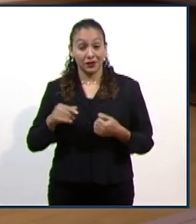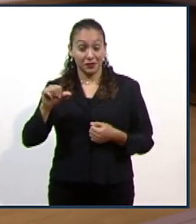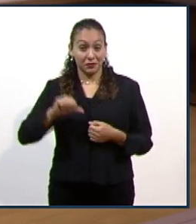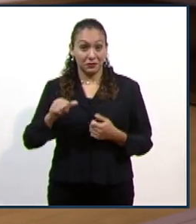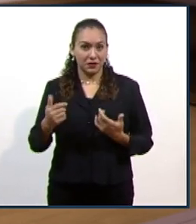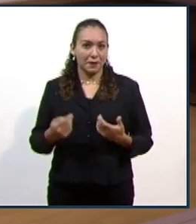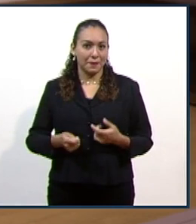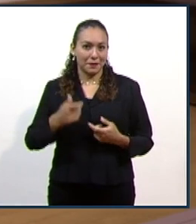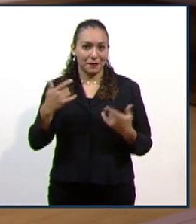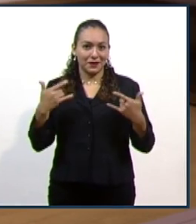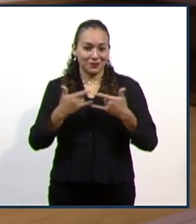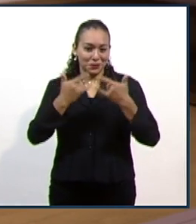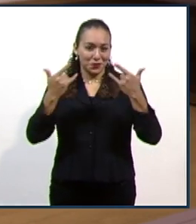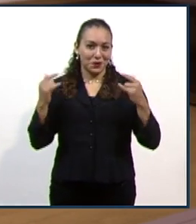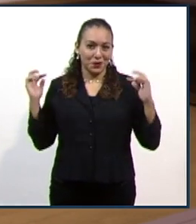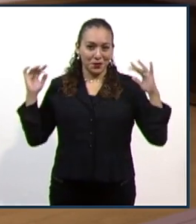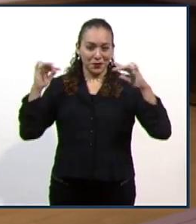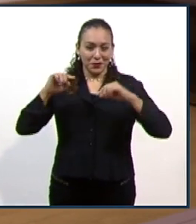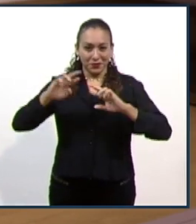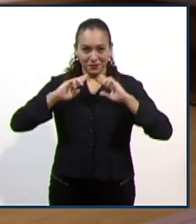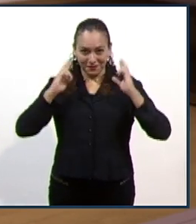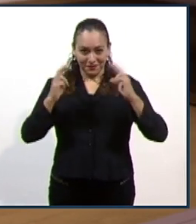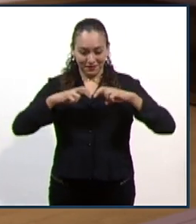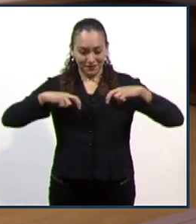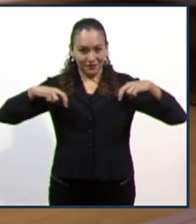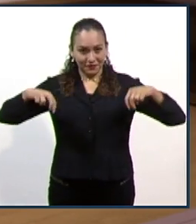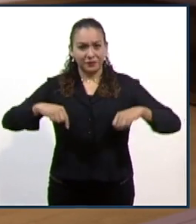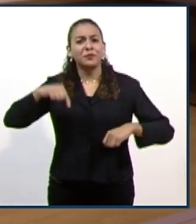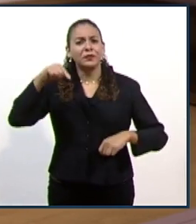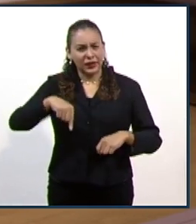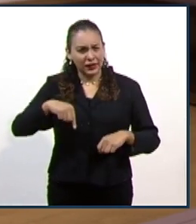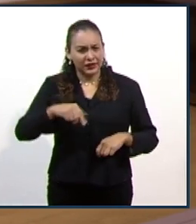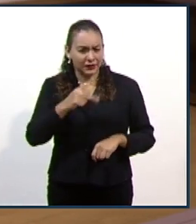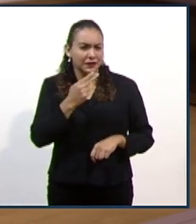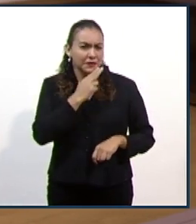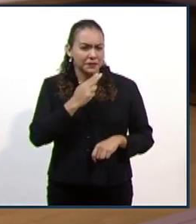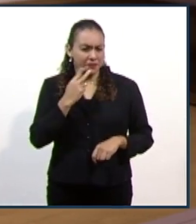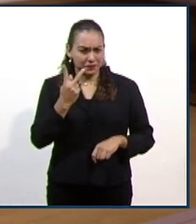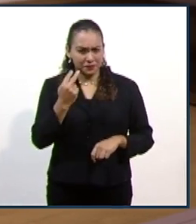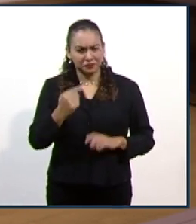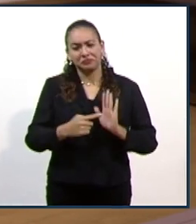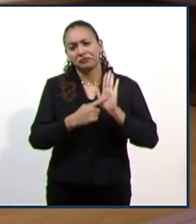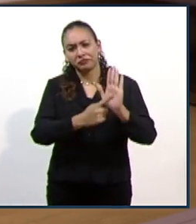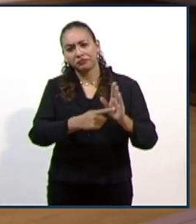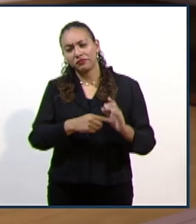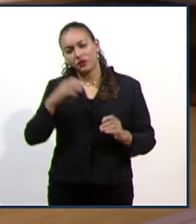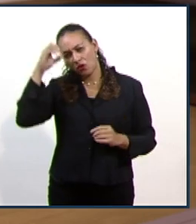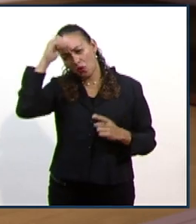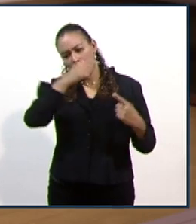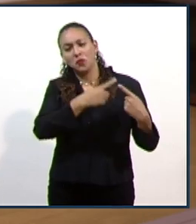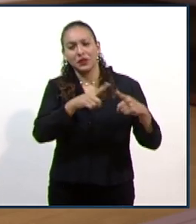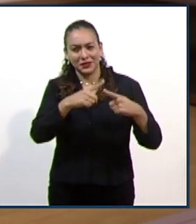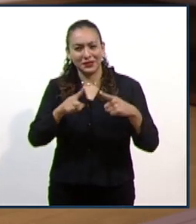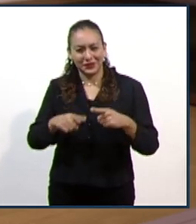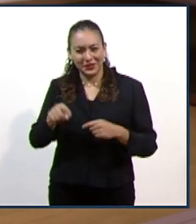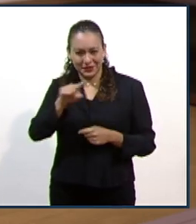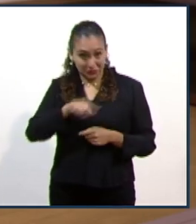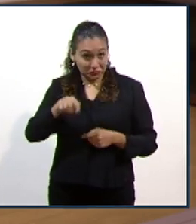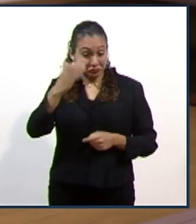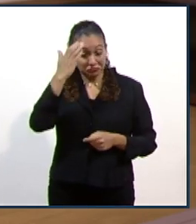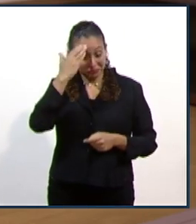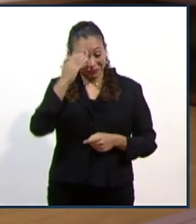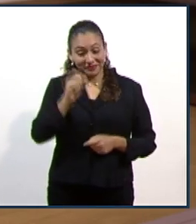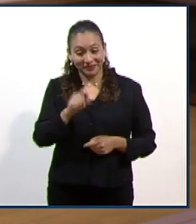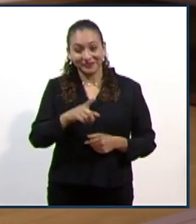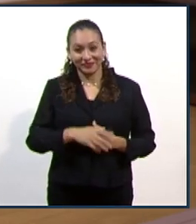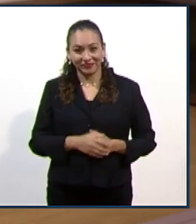a lo largo de la programación de Justicia TV le estaremos presentando las distintas posturas de los integrantes del Tribunal Constitucional